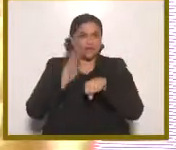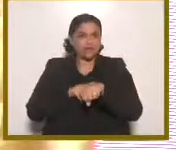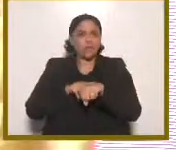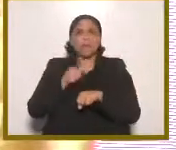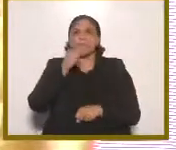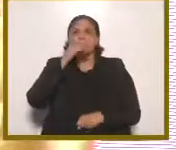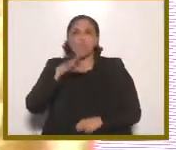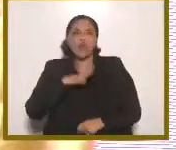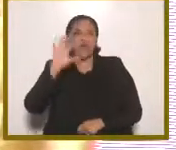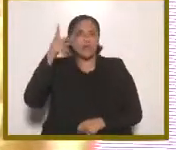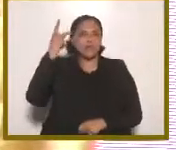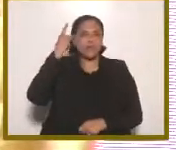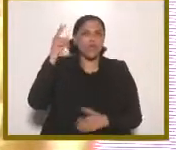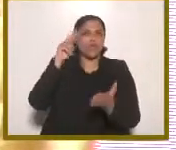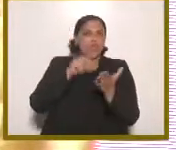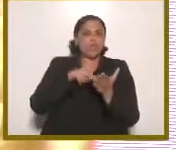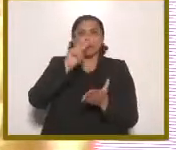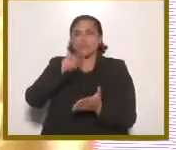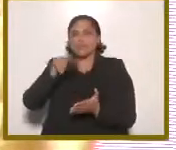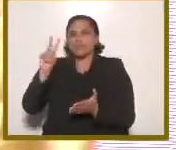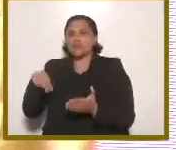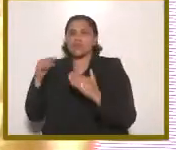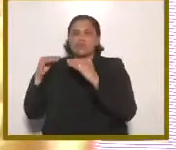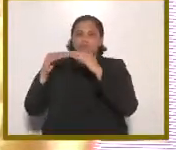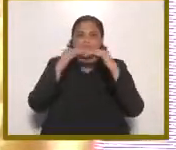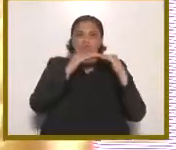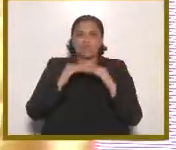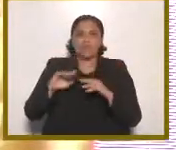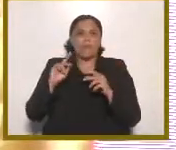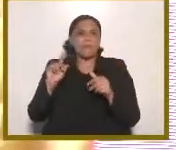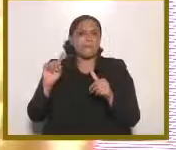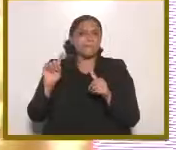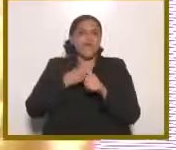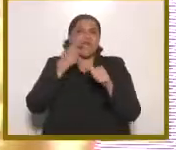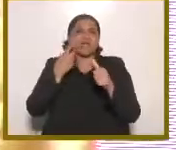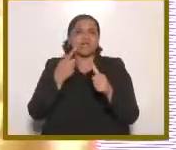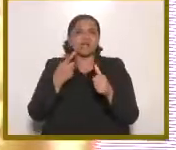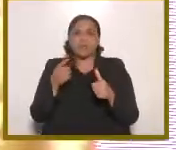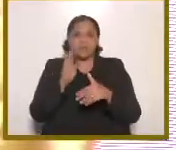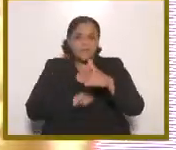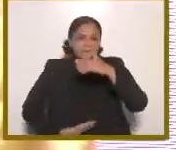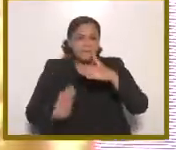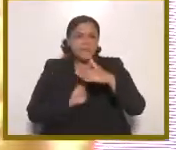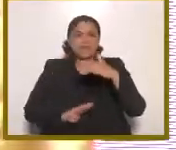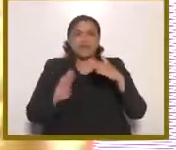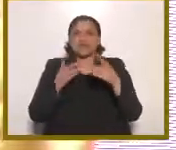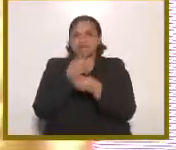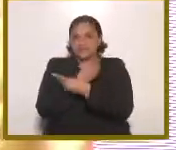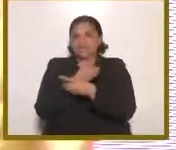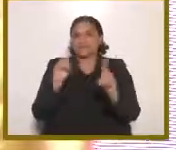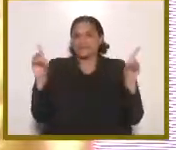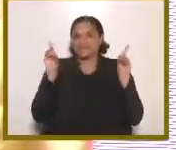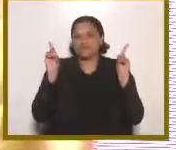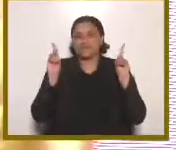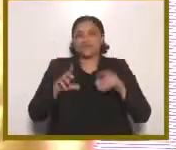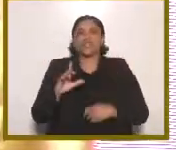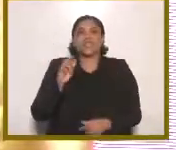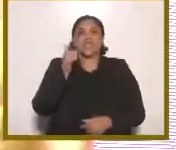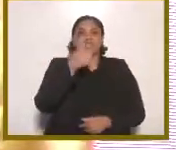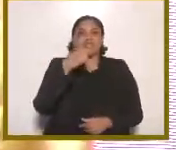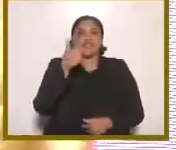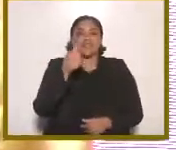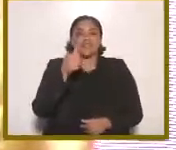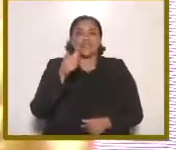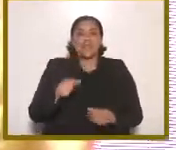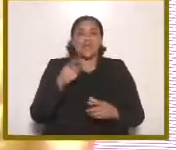2022, la paridad como principio de la democracia. Y dice así: 10 de mayo de